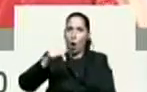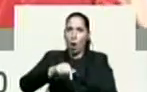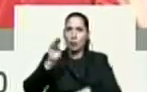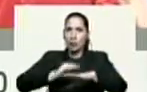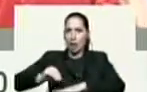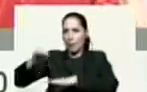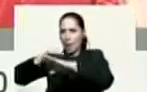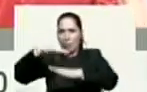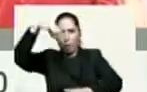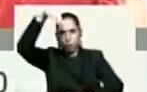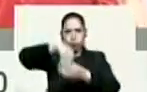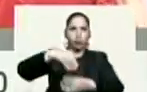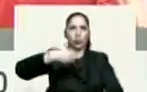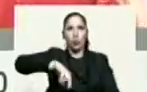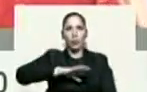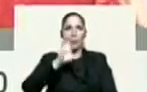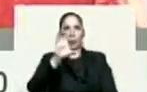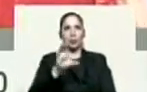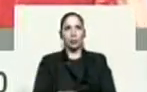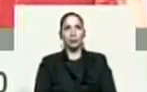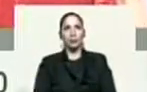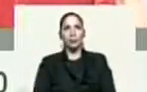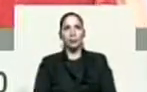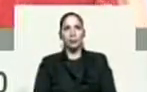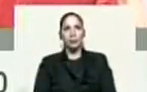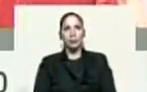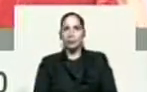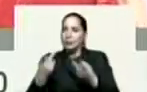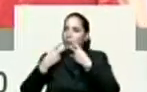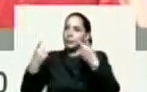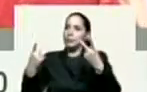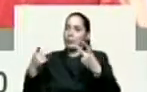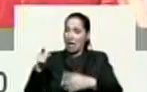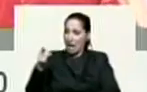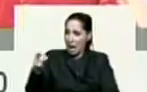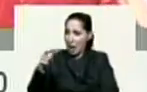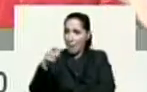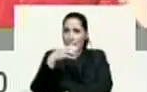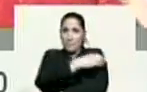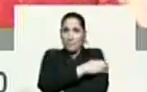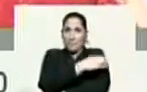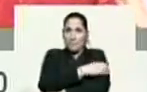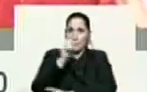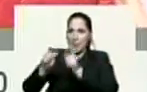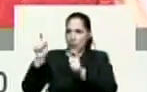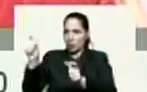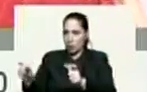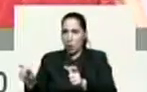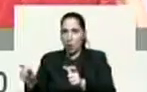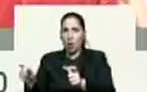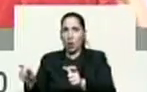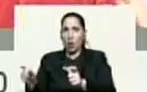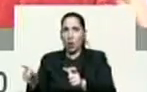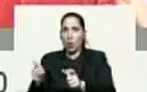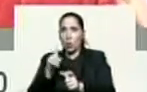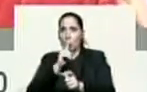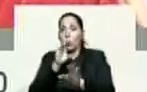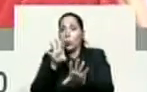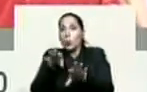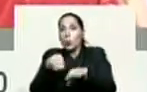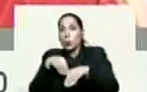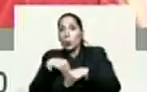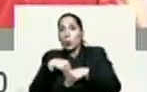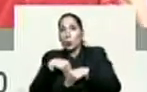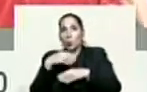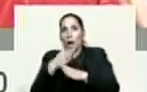la invasión de nuestra patria. Le vamos a decir a aquellos que se quedan calladitos ante